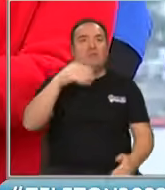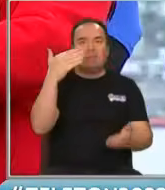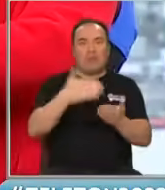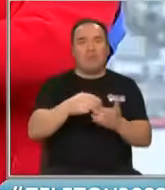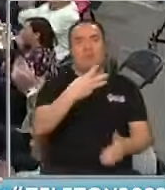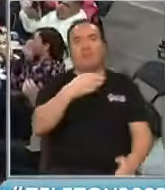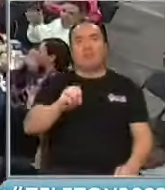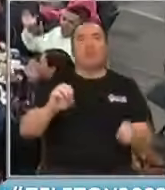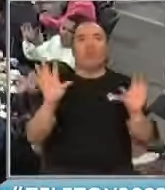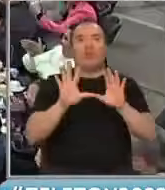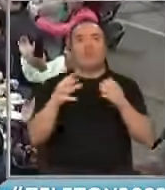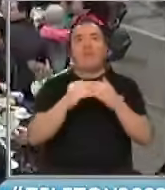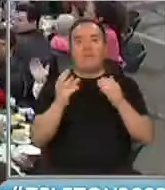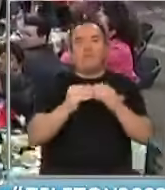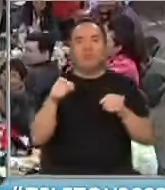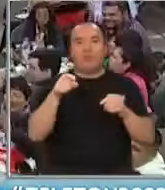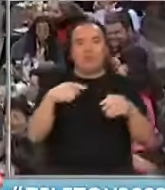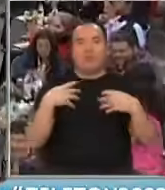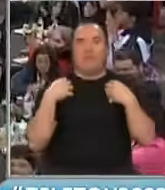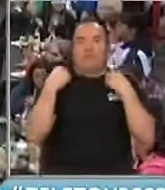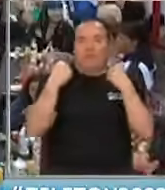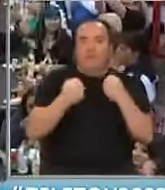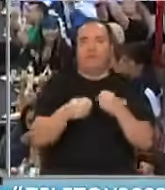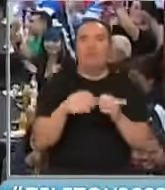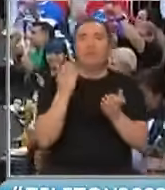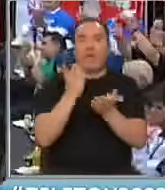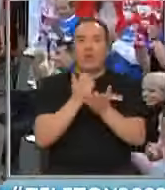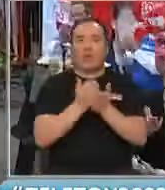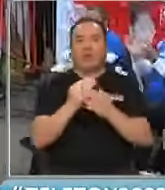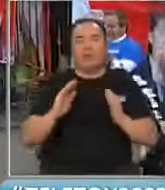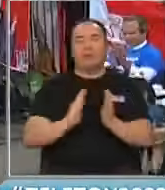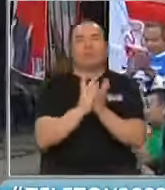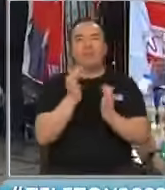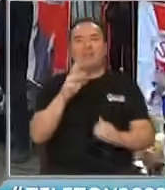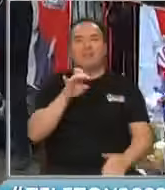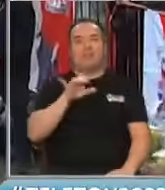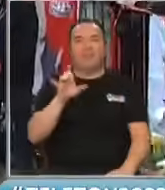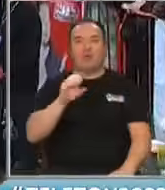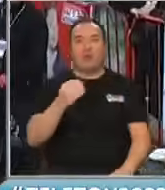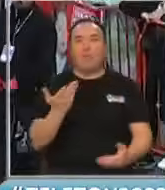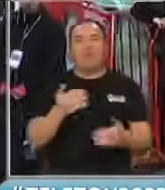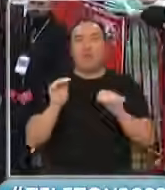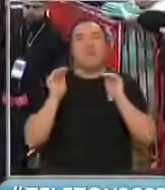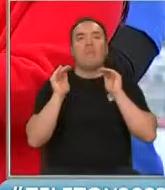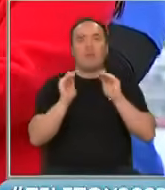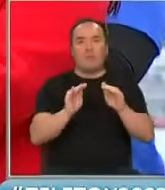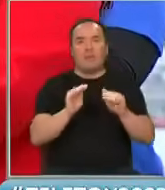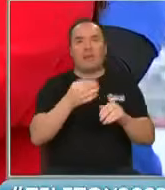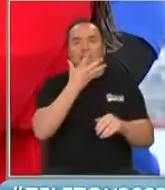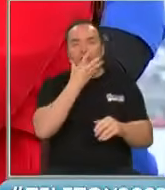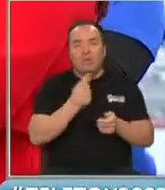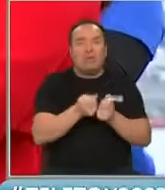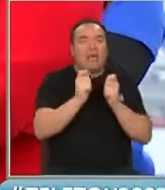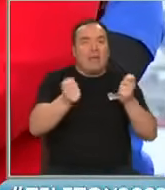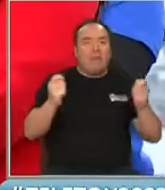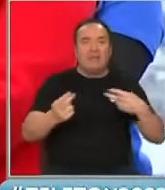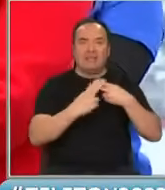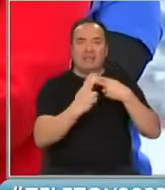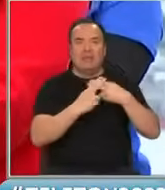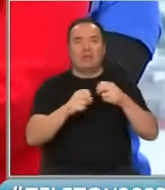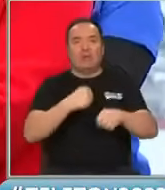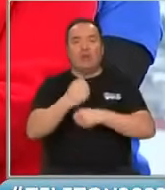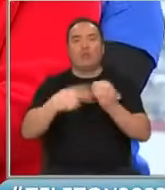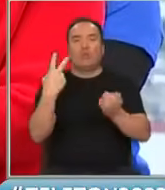1.617.310 pesos. Ese es el esfuerzo del Colegio San Francisco para apoyar esta linda y hermosa campaña de Teletón